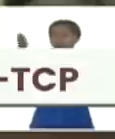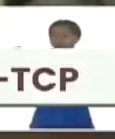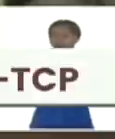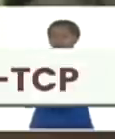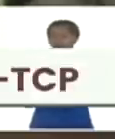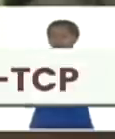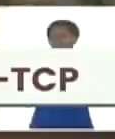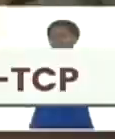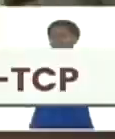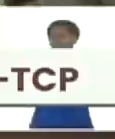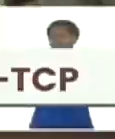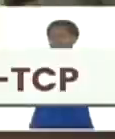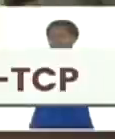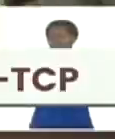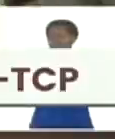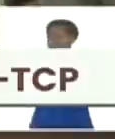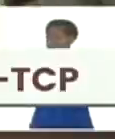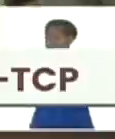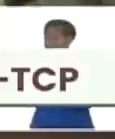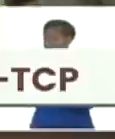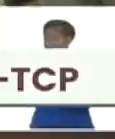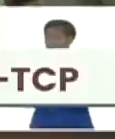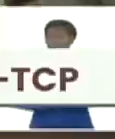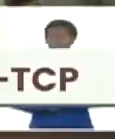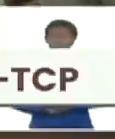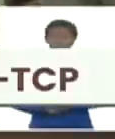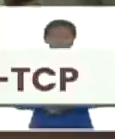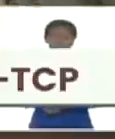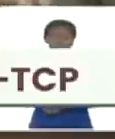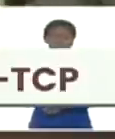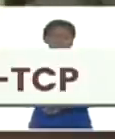Antigua, pero bueno, cualquiera.